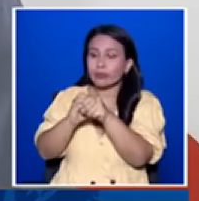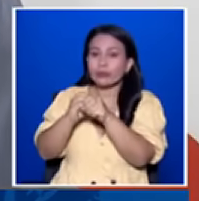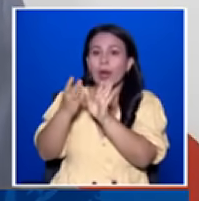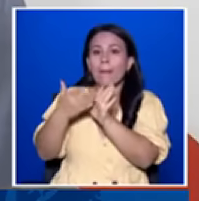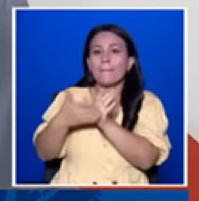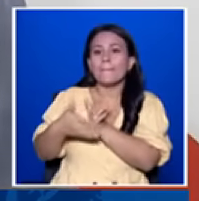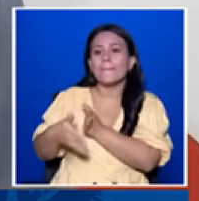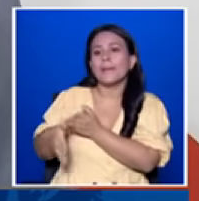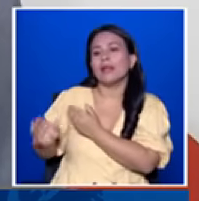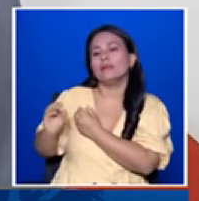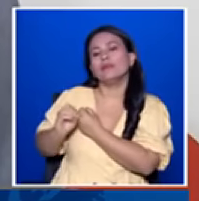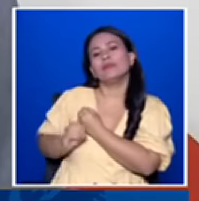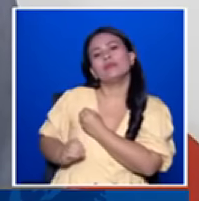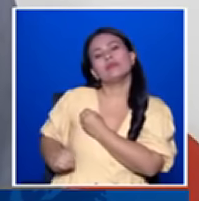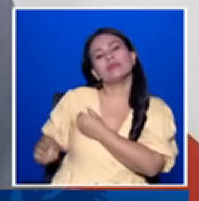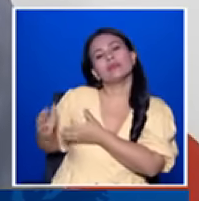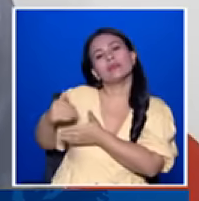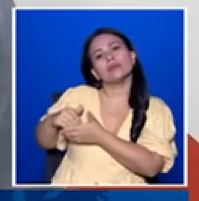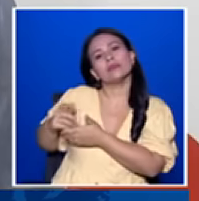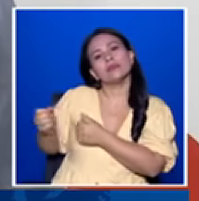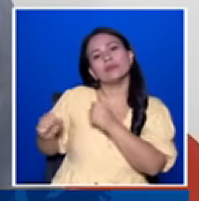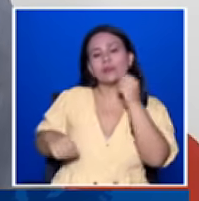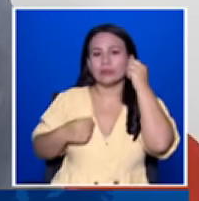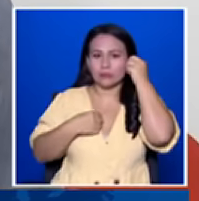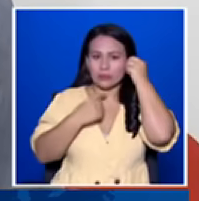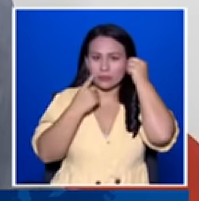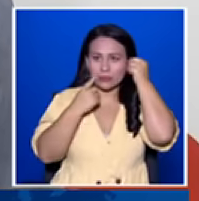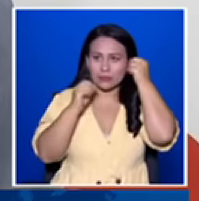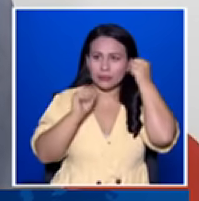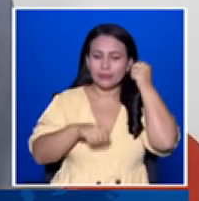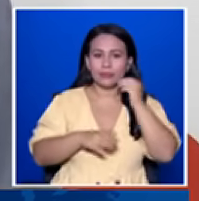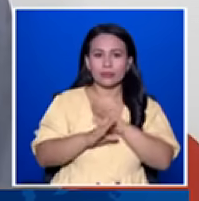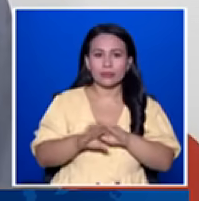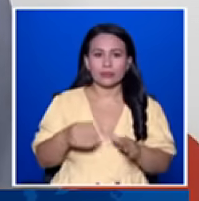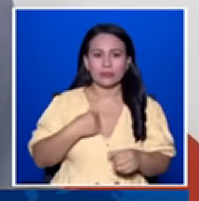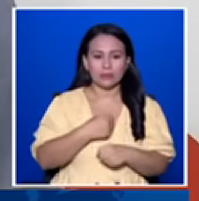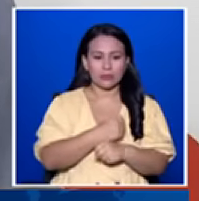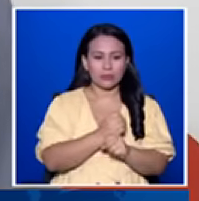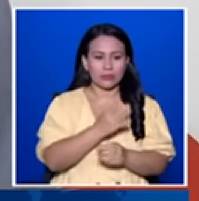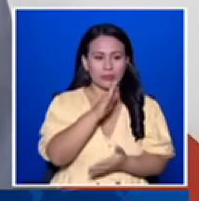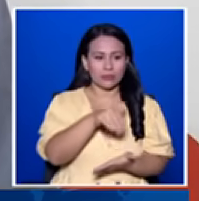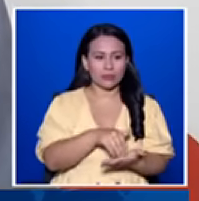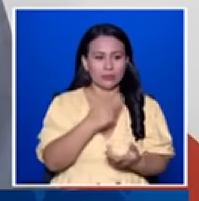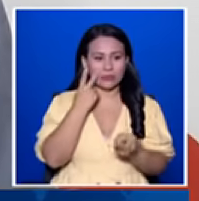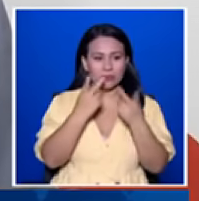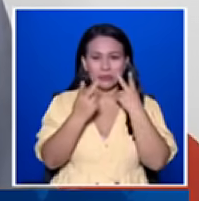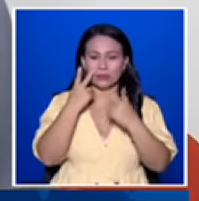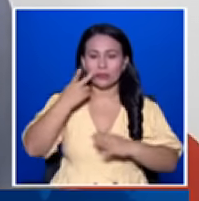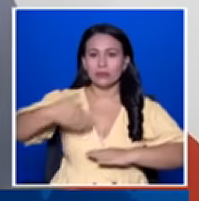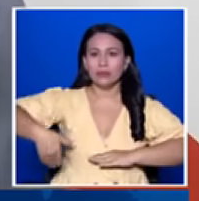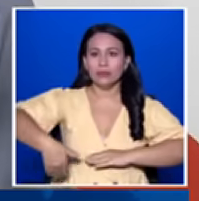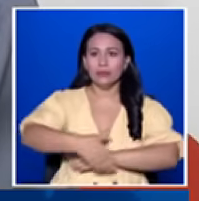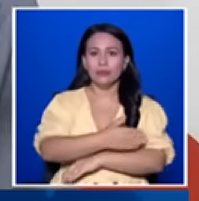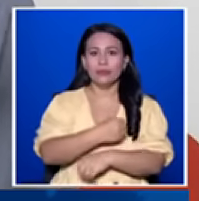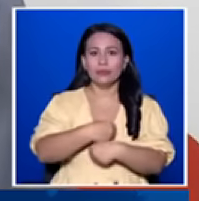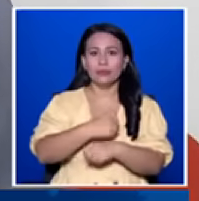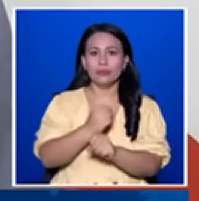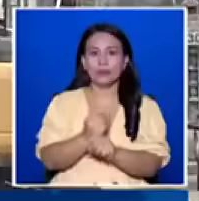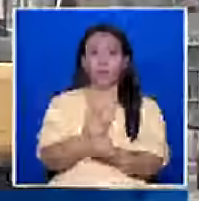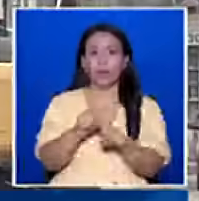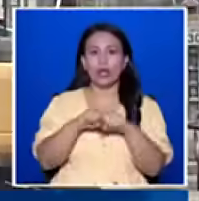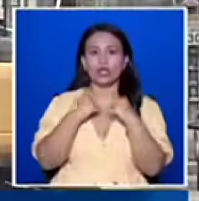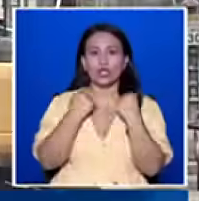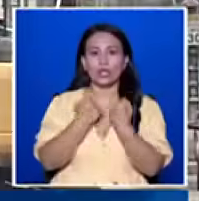para reorganización. Y a partir de ahí nos hemos organizado, la obra está en la calle, la obra social no ha